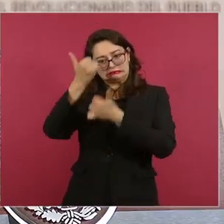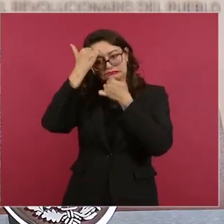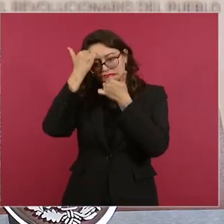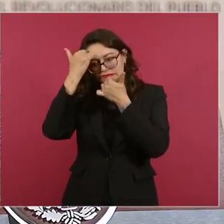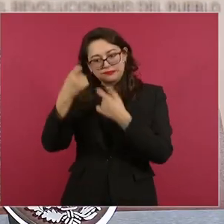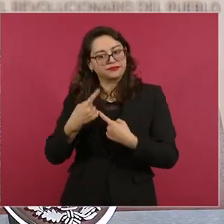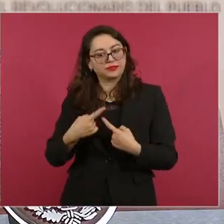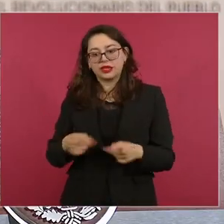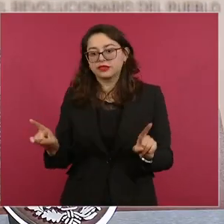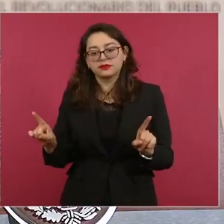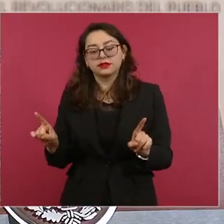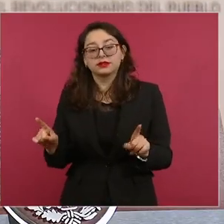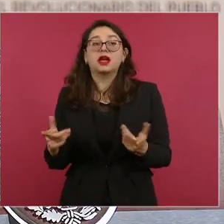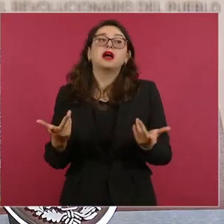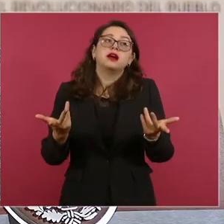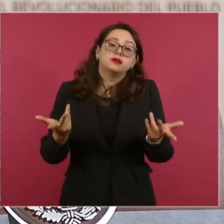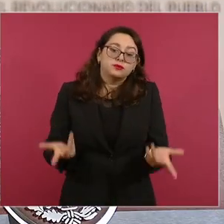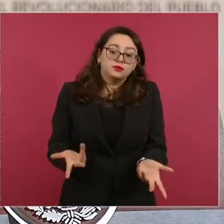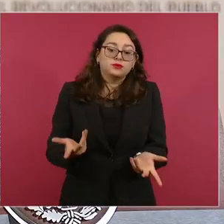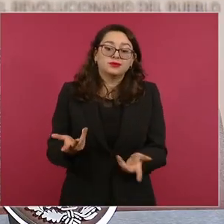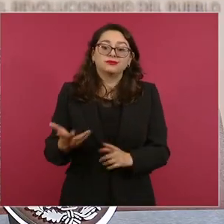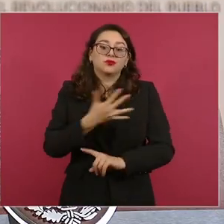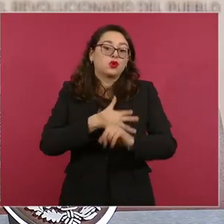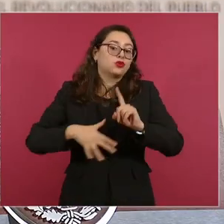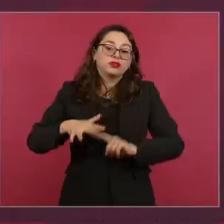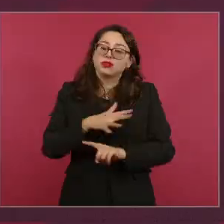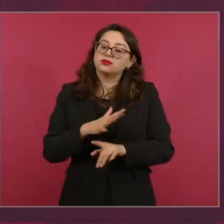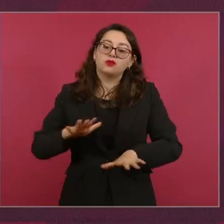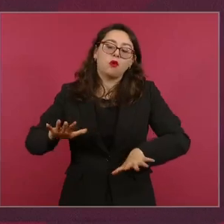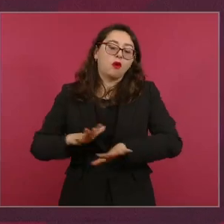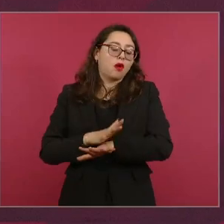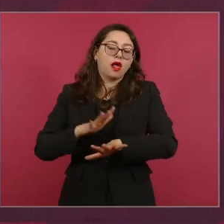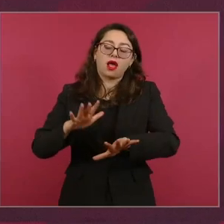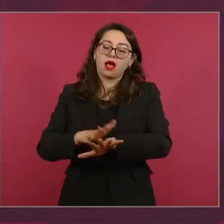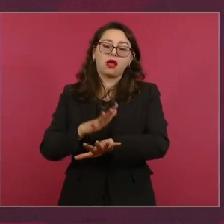del expresidente Obama.